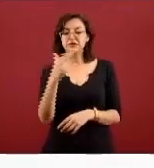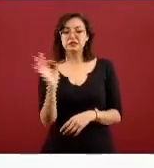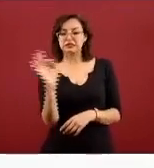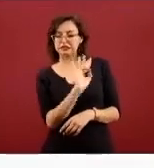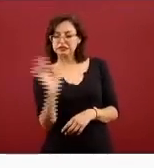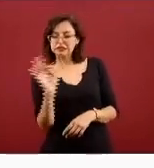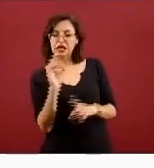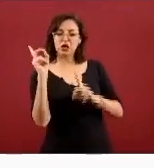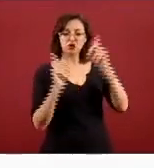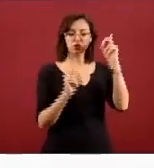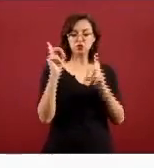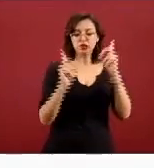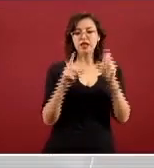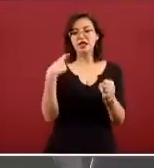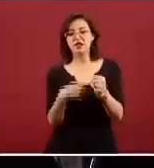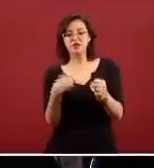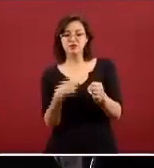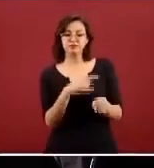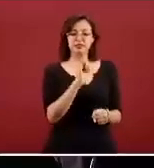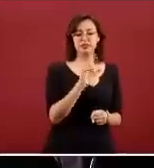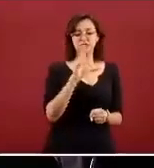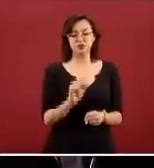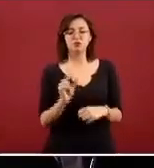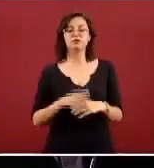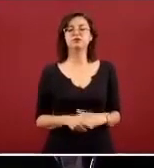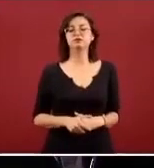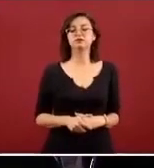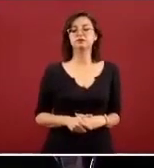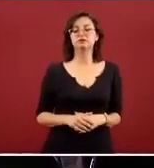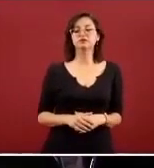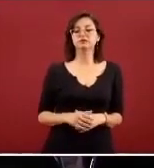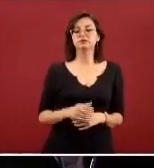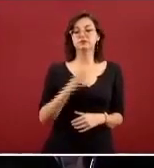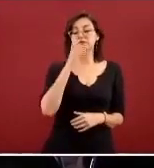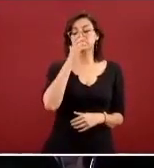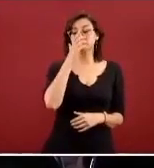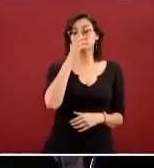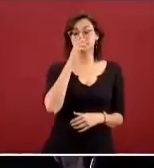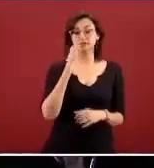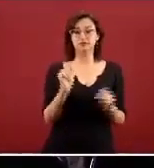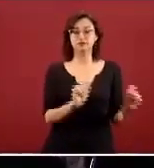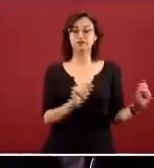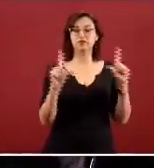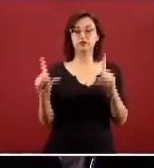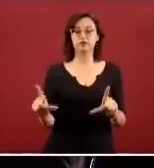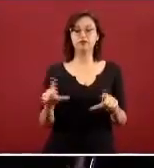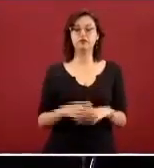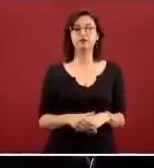de COVID-19. En la siguiente diapositiva podemos observar la distribución de carga de enfermedad por